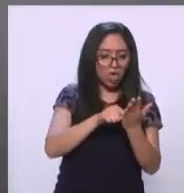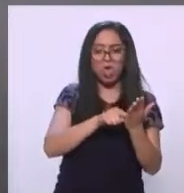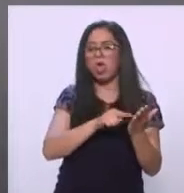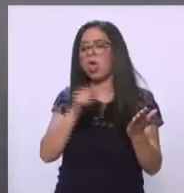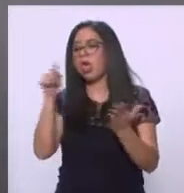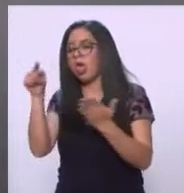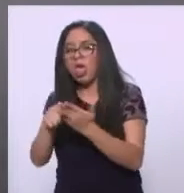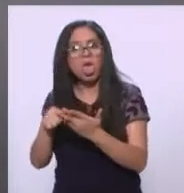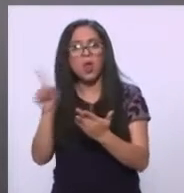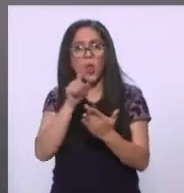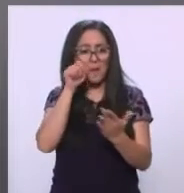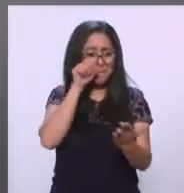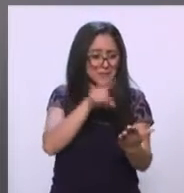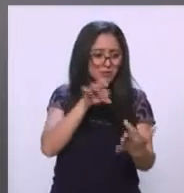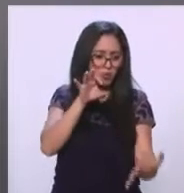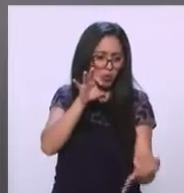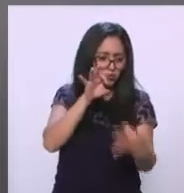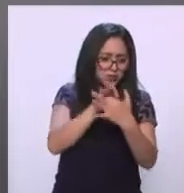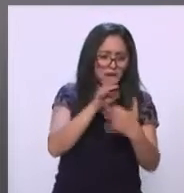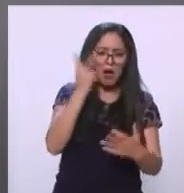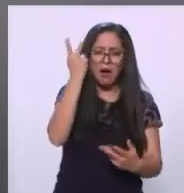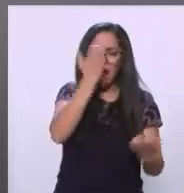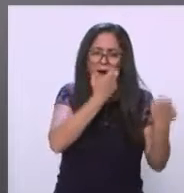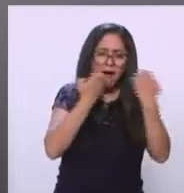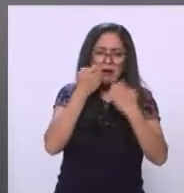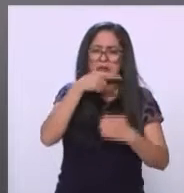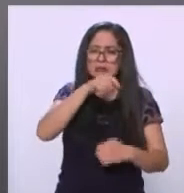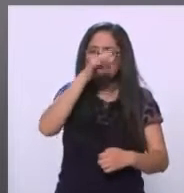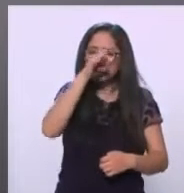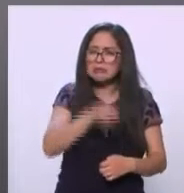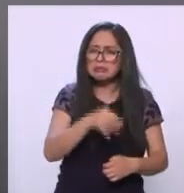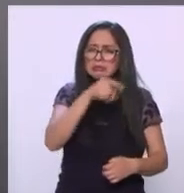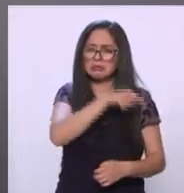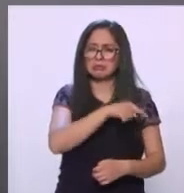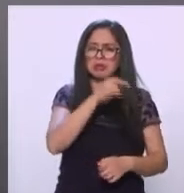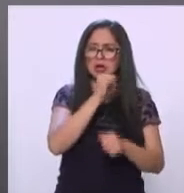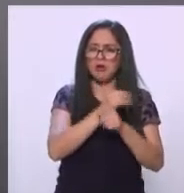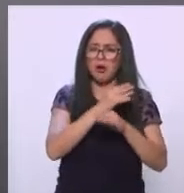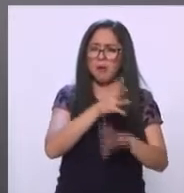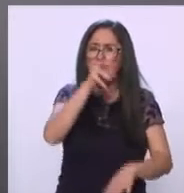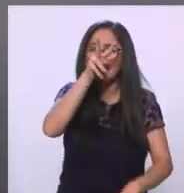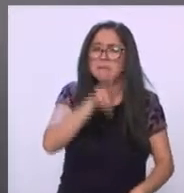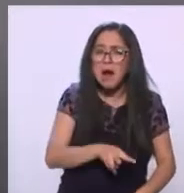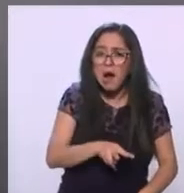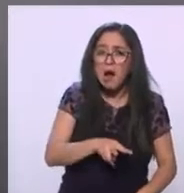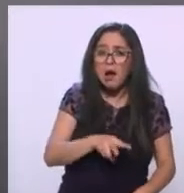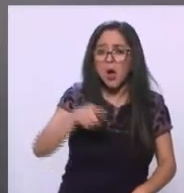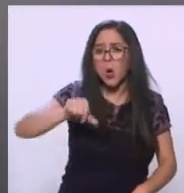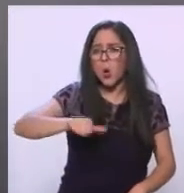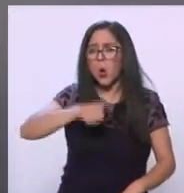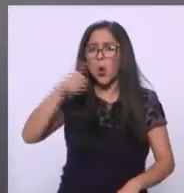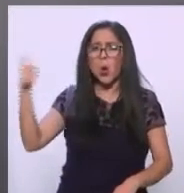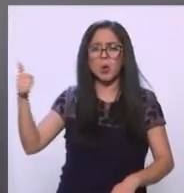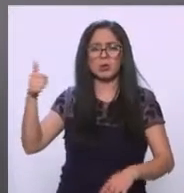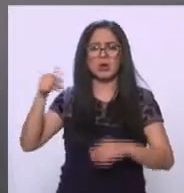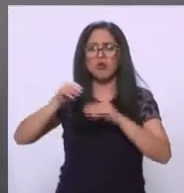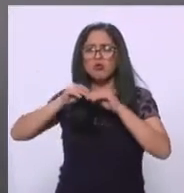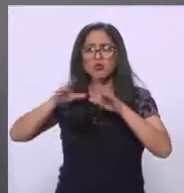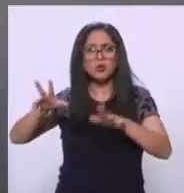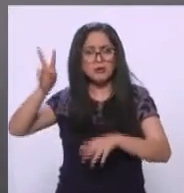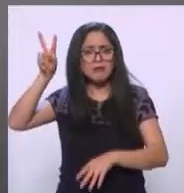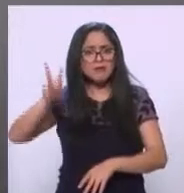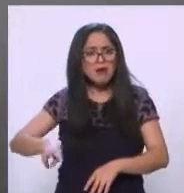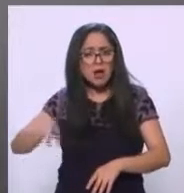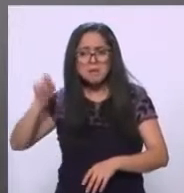mismo chat ya puede verificar si esa noticia tiene alguna referencia en algún medio reconocido. Y esto es un avance, digo, quizás no ayude tanto como